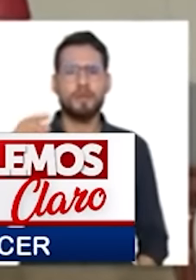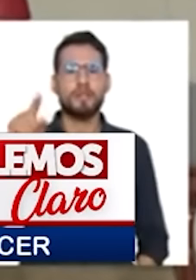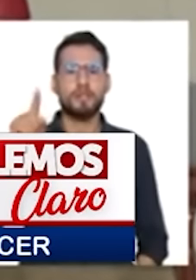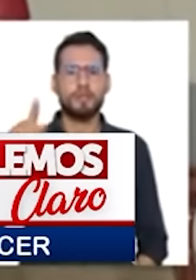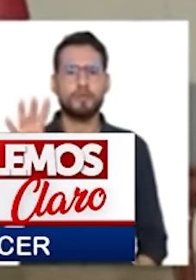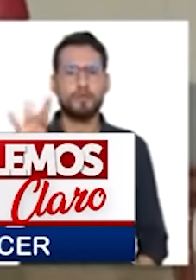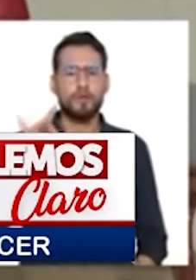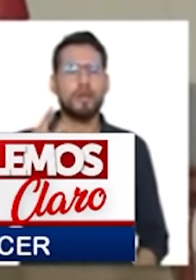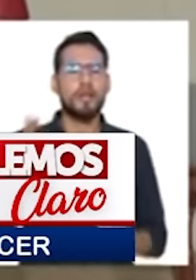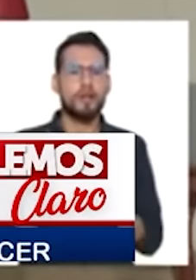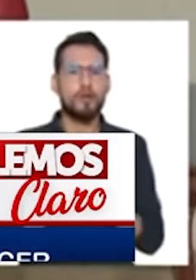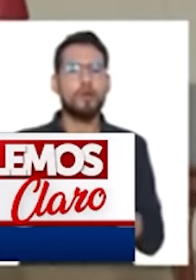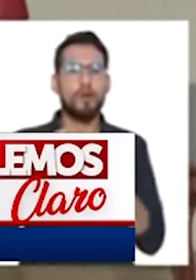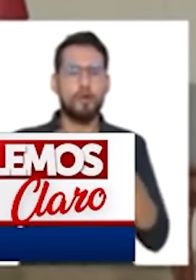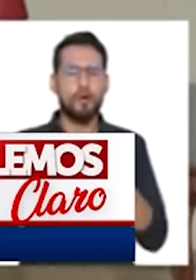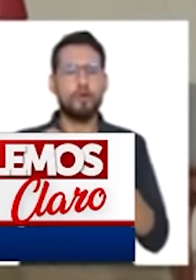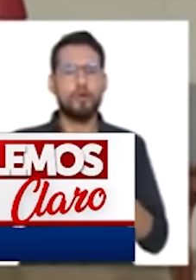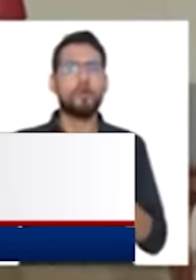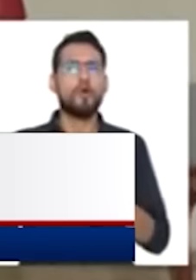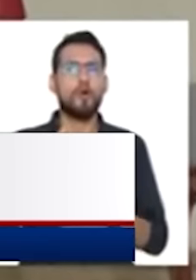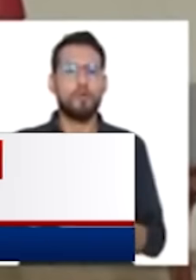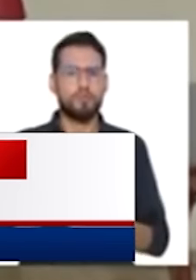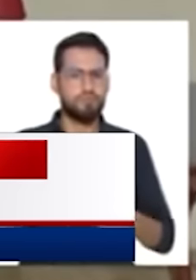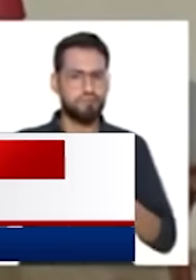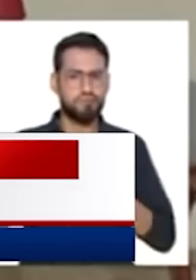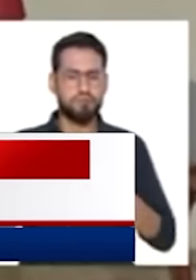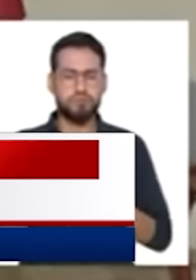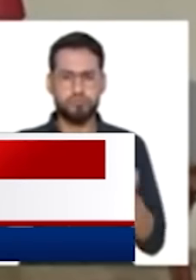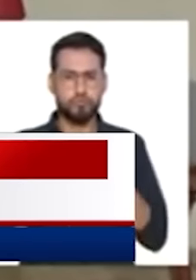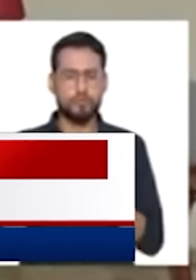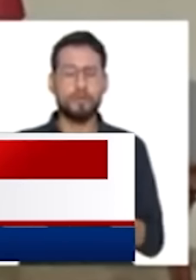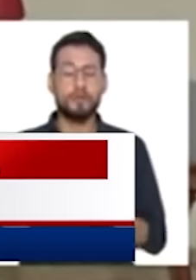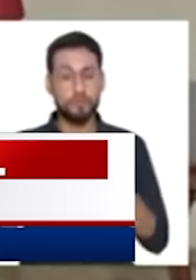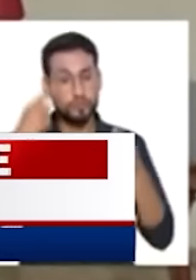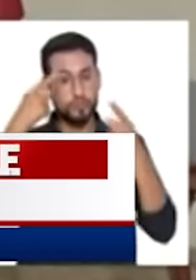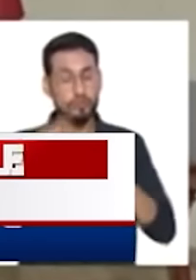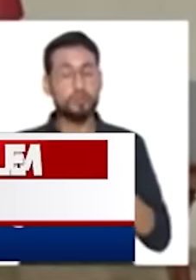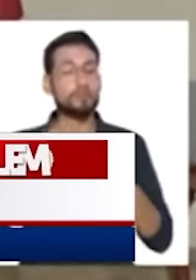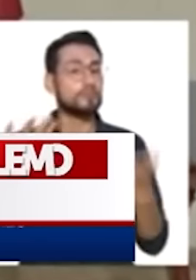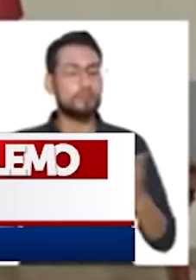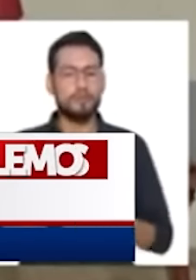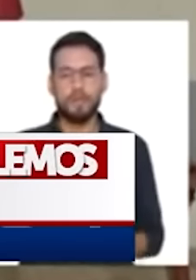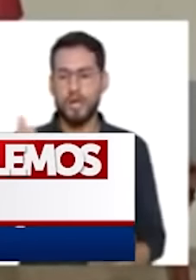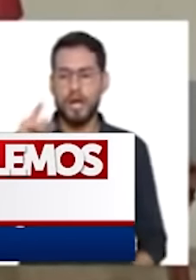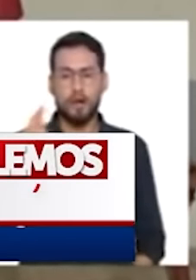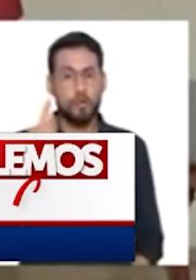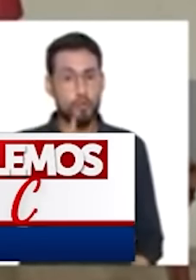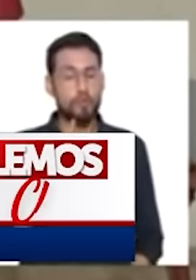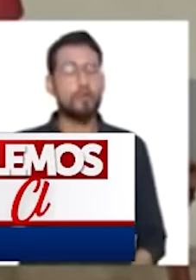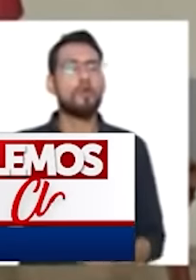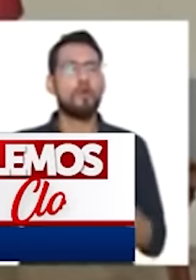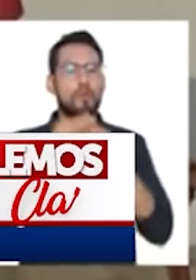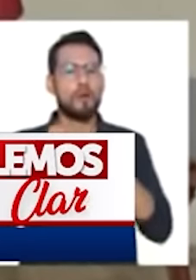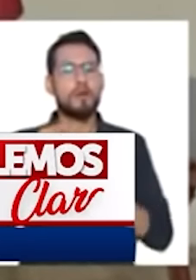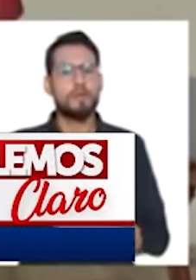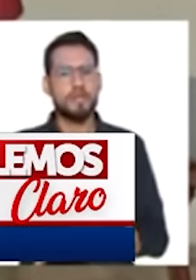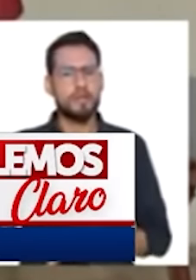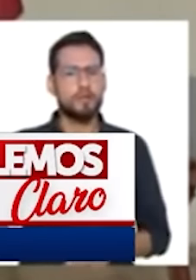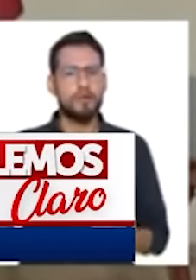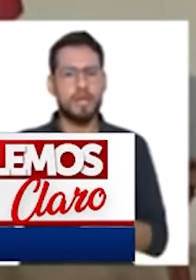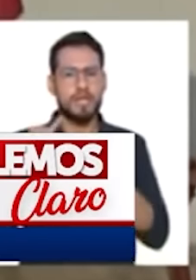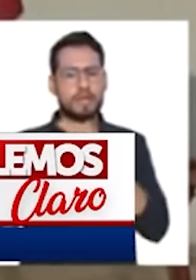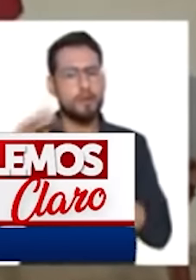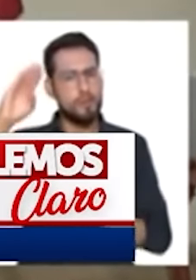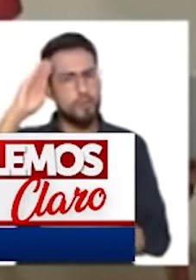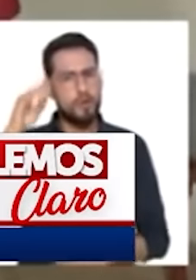escena hora ministro del interior vor Torres al parecer también será ratificado en el cargo escuchemos el